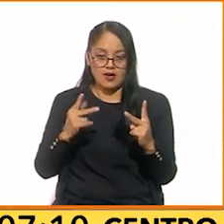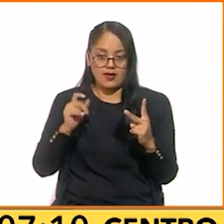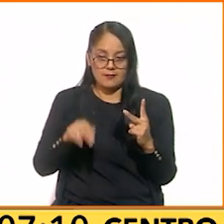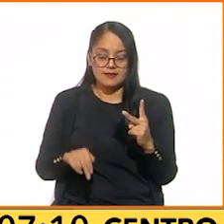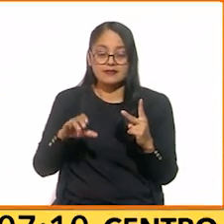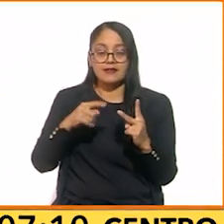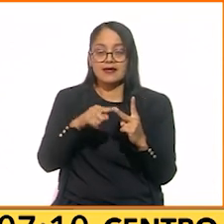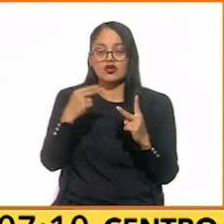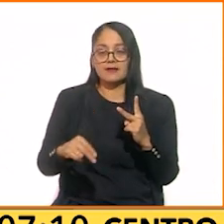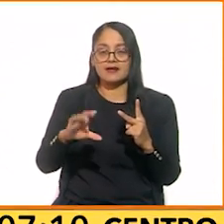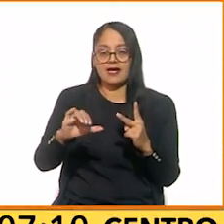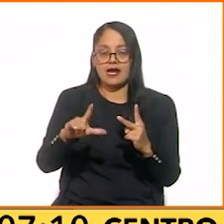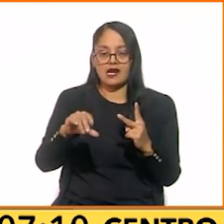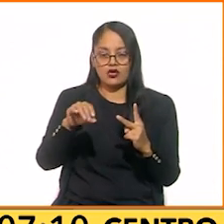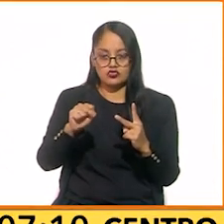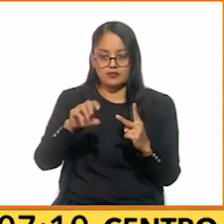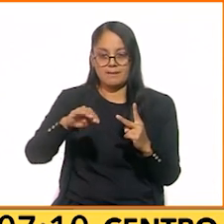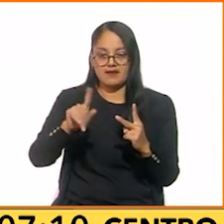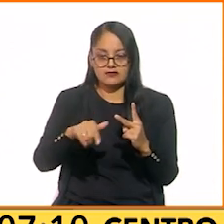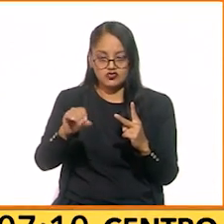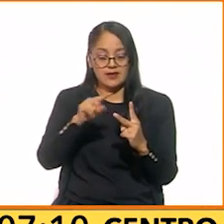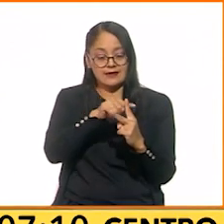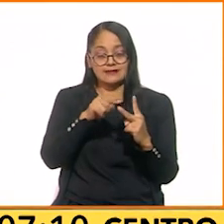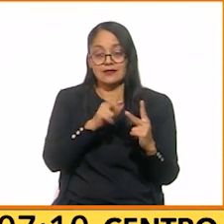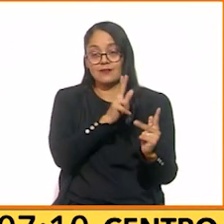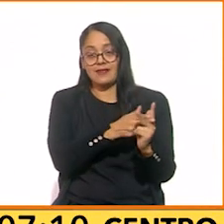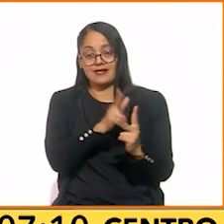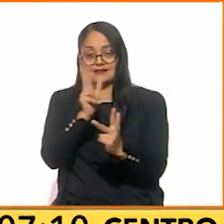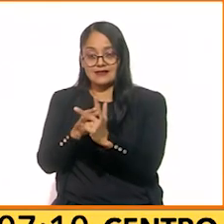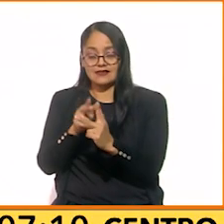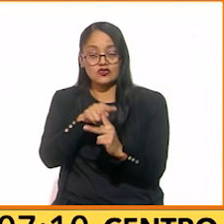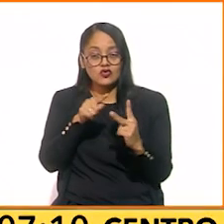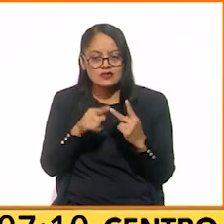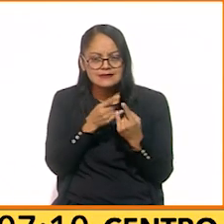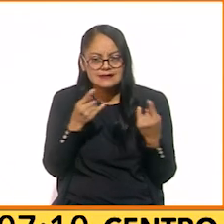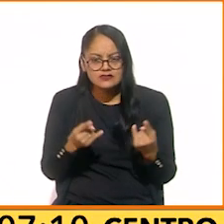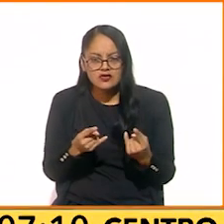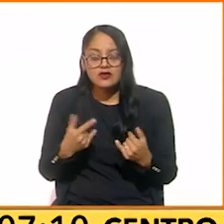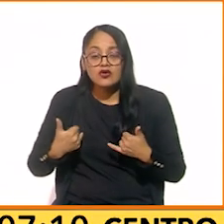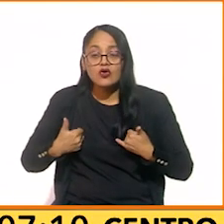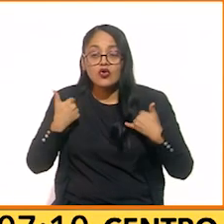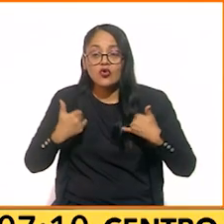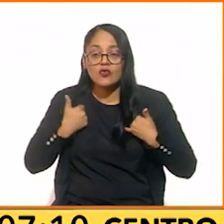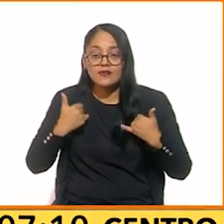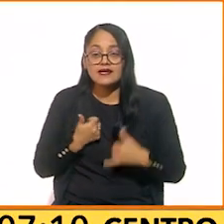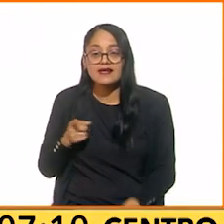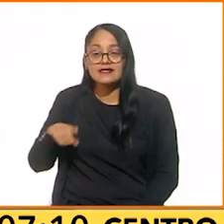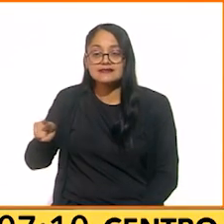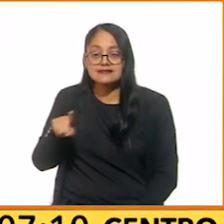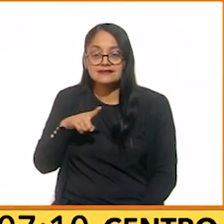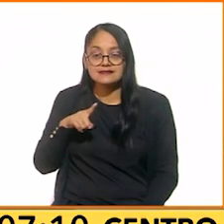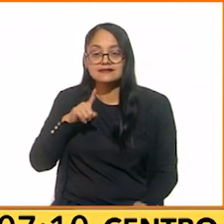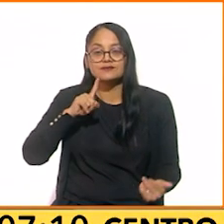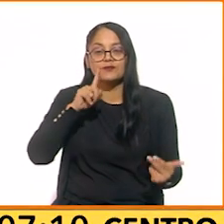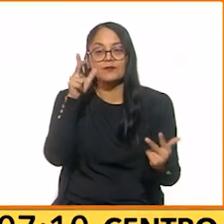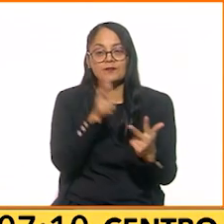Manso. 2 casos mediáticamente que se han dado a conocer, donde vemos a jóvenes involucrados como autores materiales